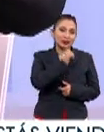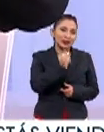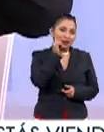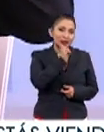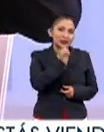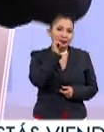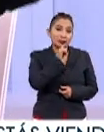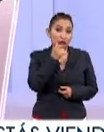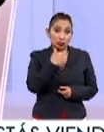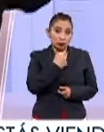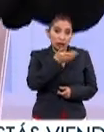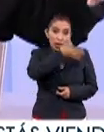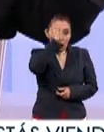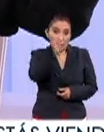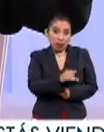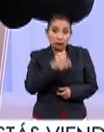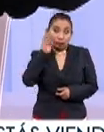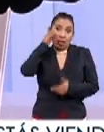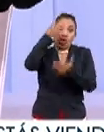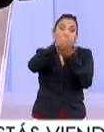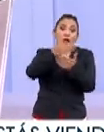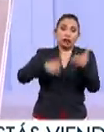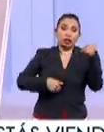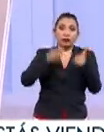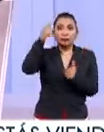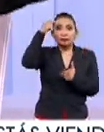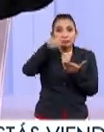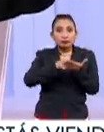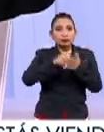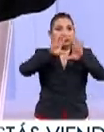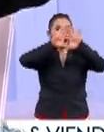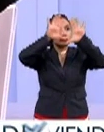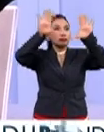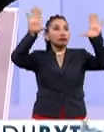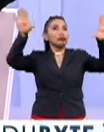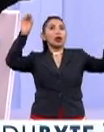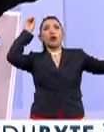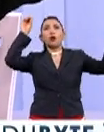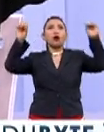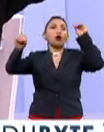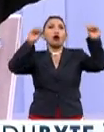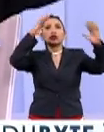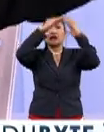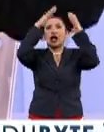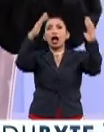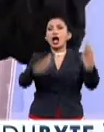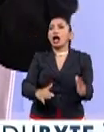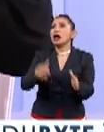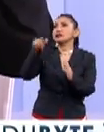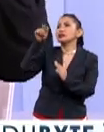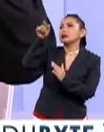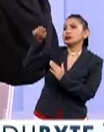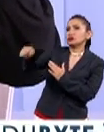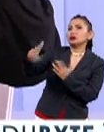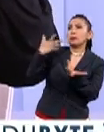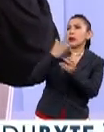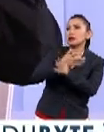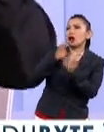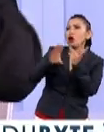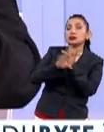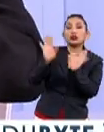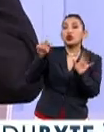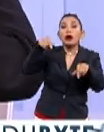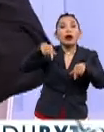normalmente los que no han visto teatro, ¿no? Que piensan que hay una escenografía, una casa, donde suceden